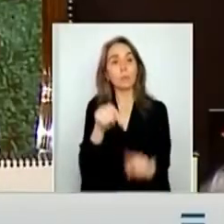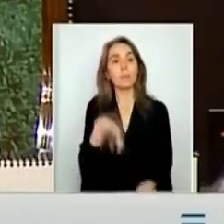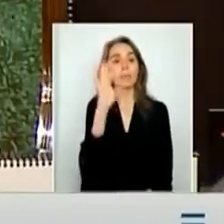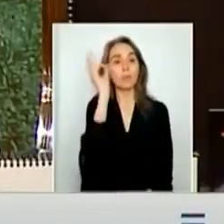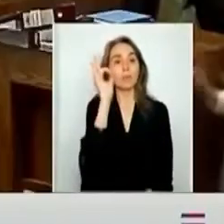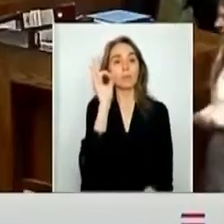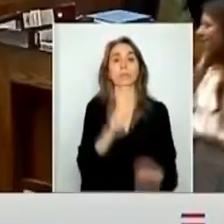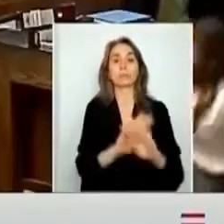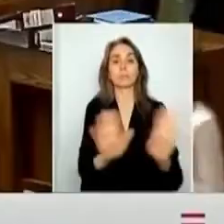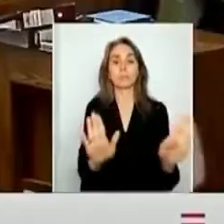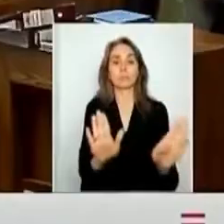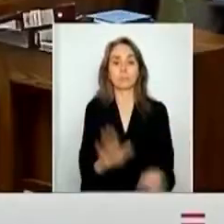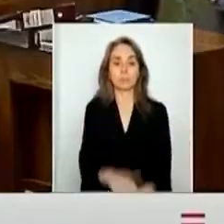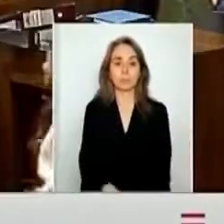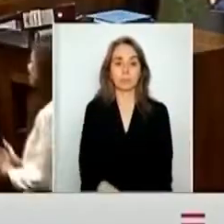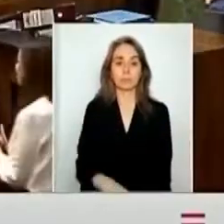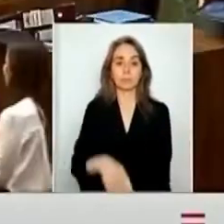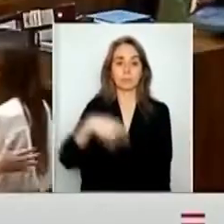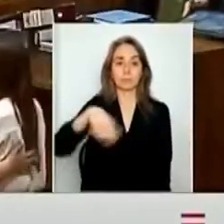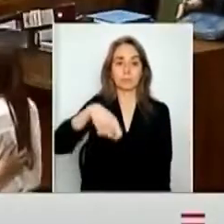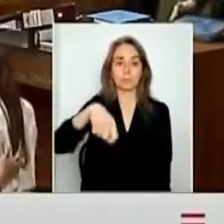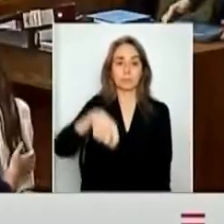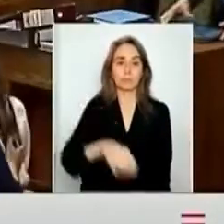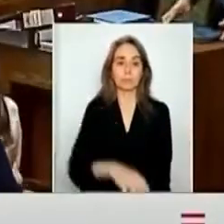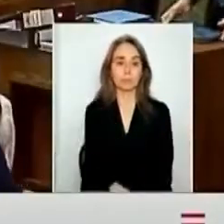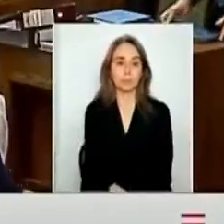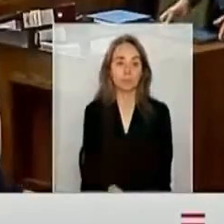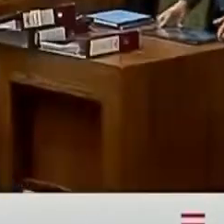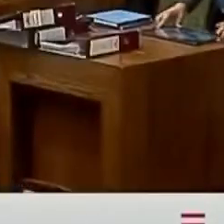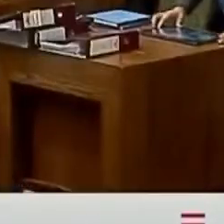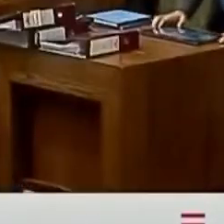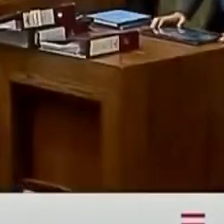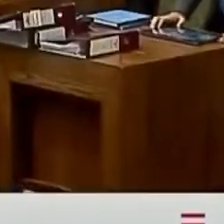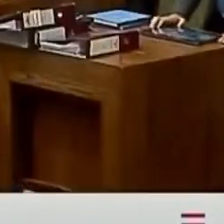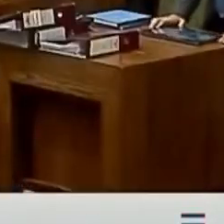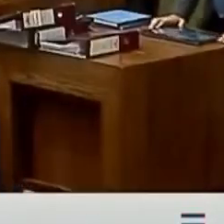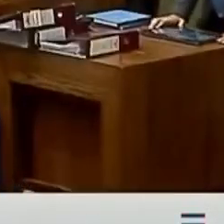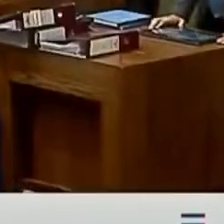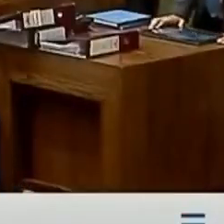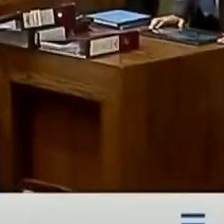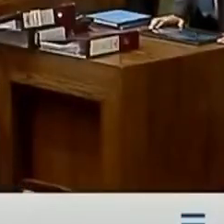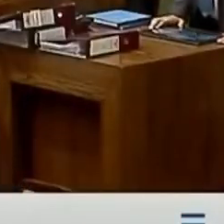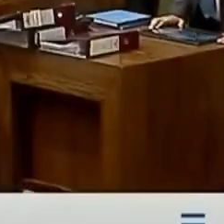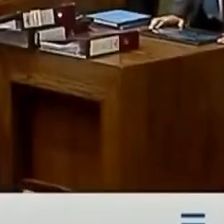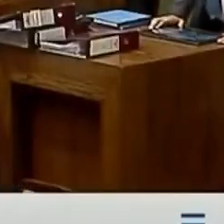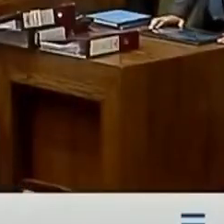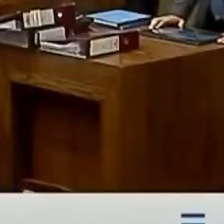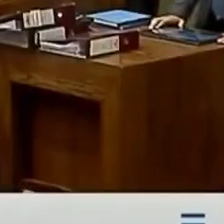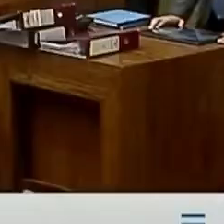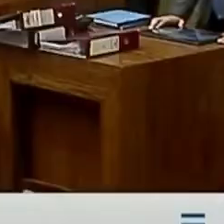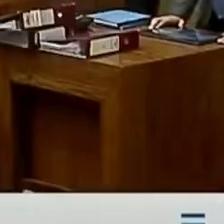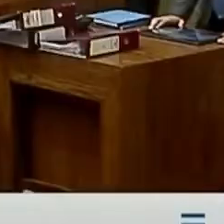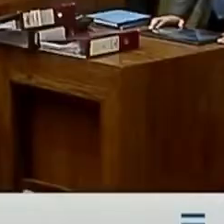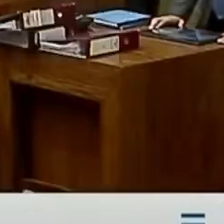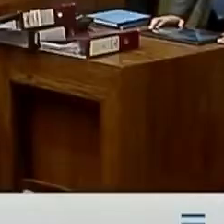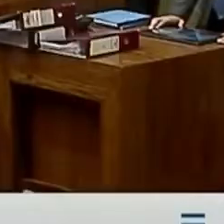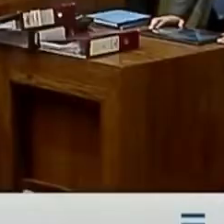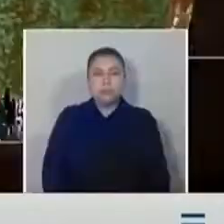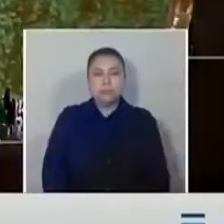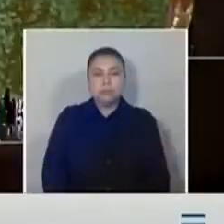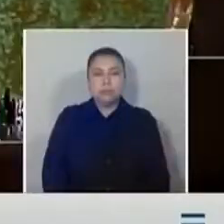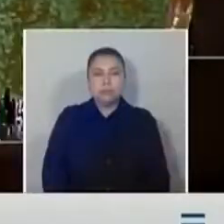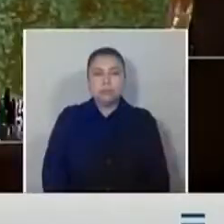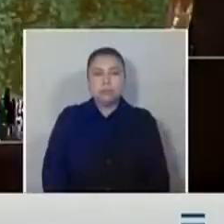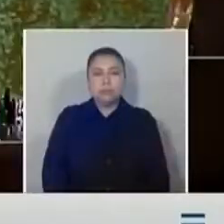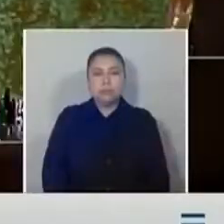presidente finalmente se terminó enterando por otro medio y no por su asesor principal, el señor Miguel Crispi, lo cual me parece muy grave